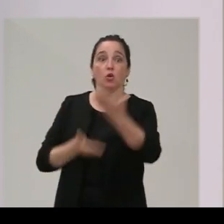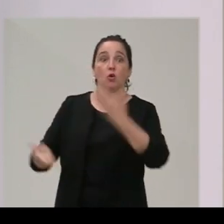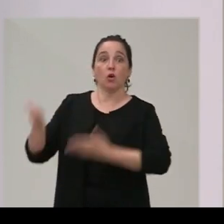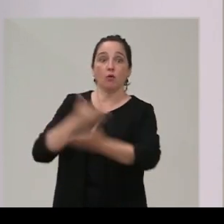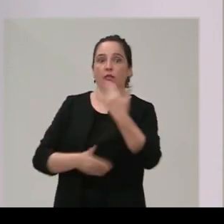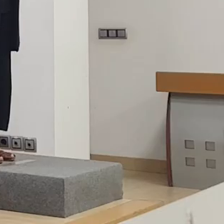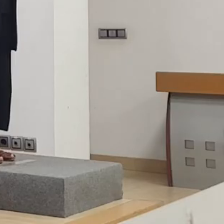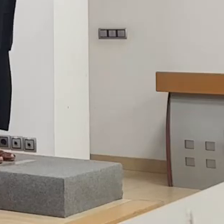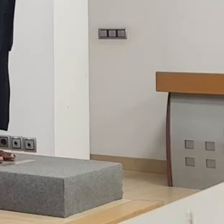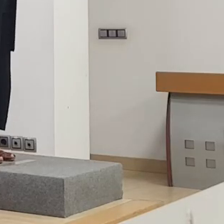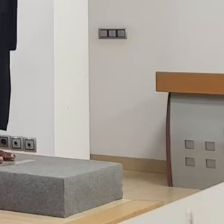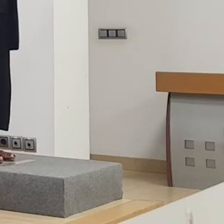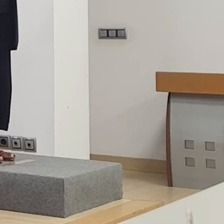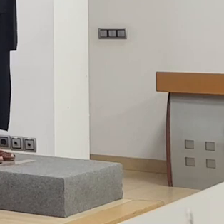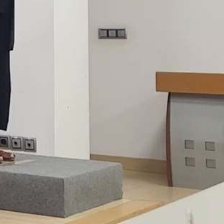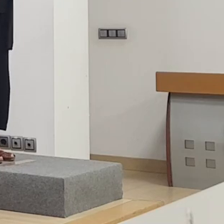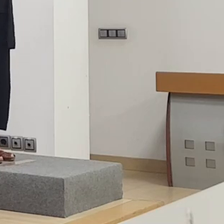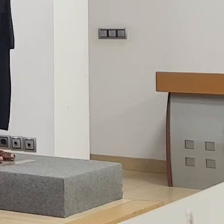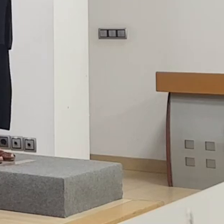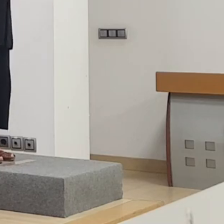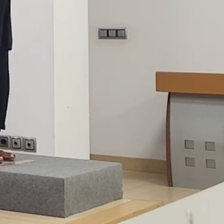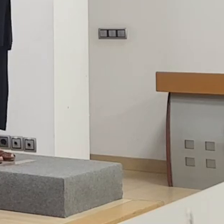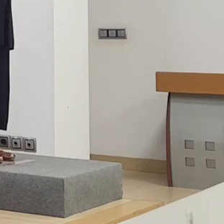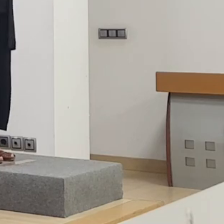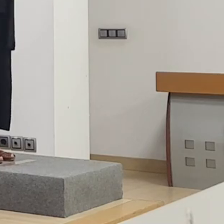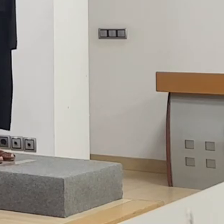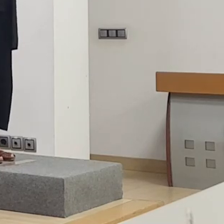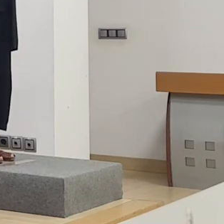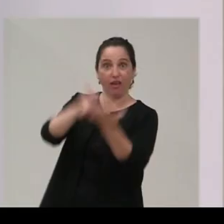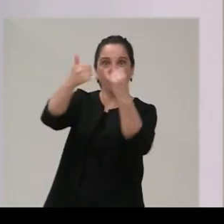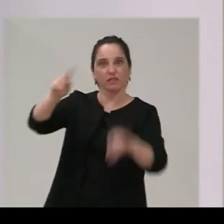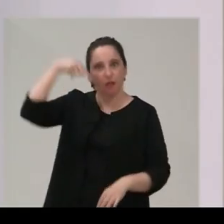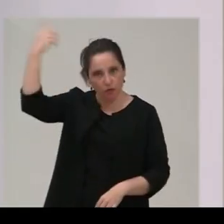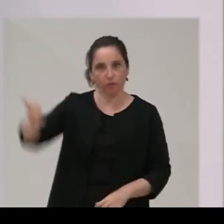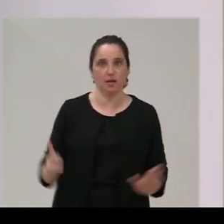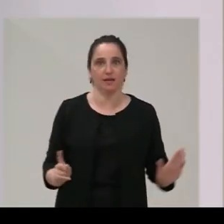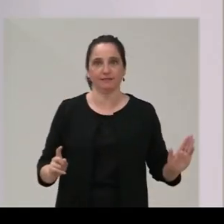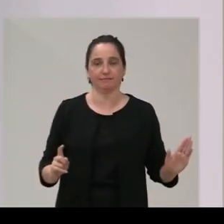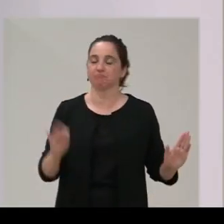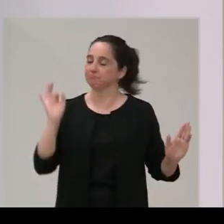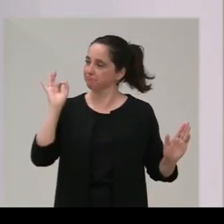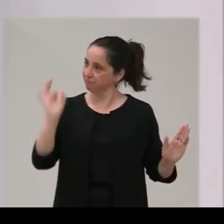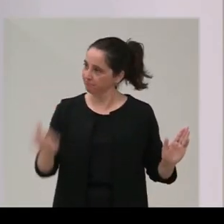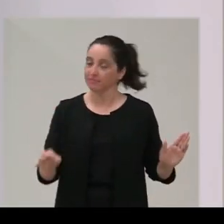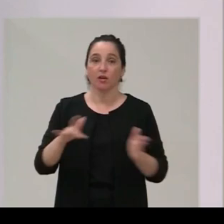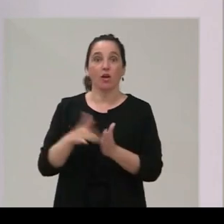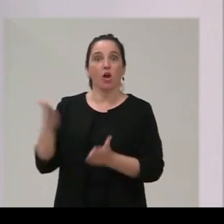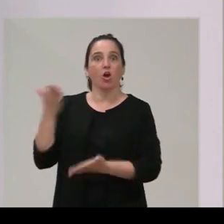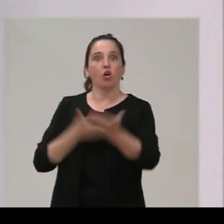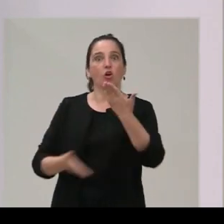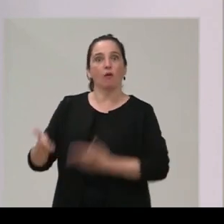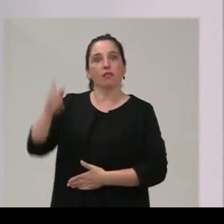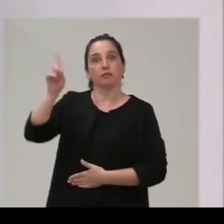por ejemplo en que Santiago sea fiesta el año que viene que lo hemos vuelto a agradecer esa colaboración en el que